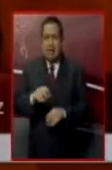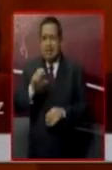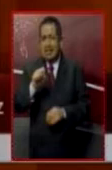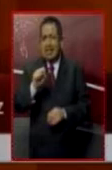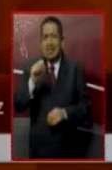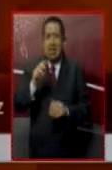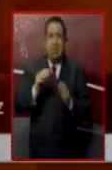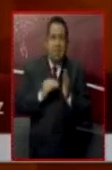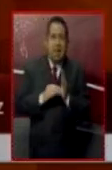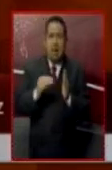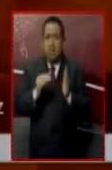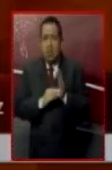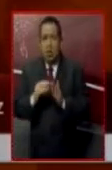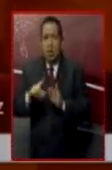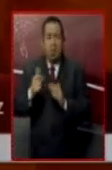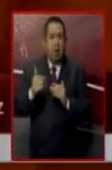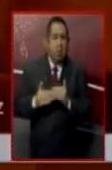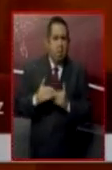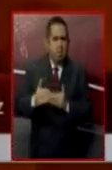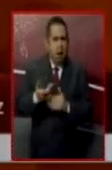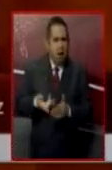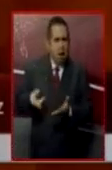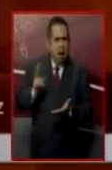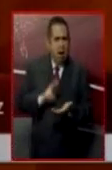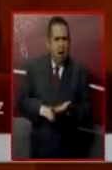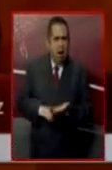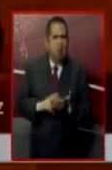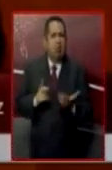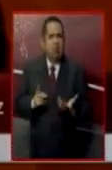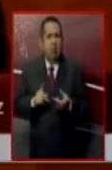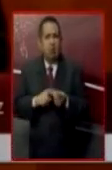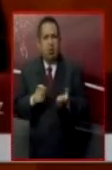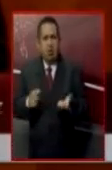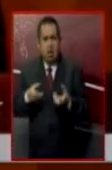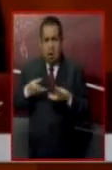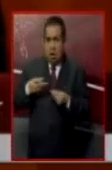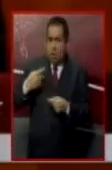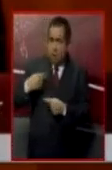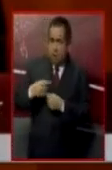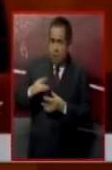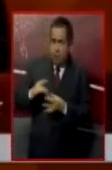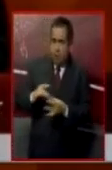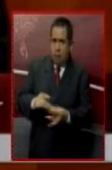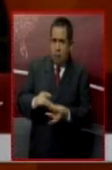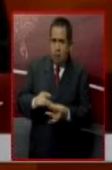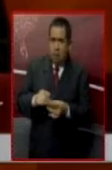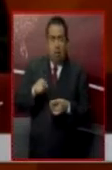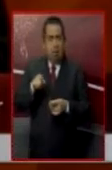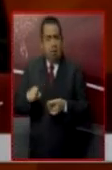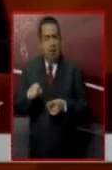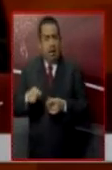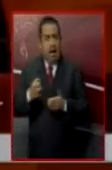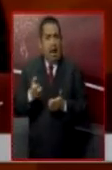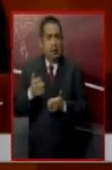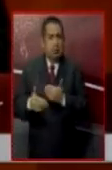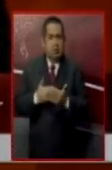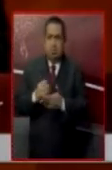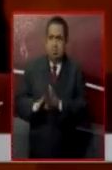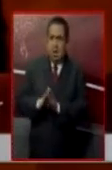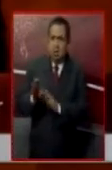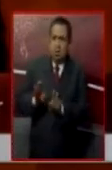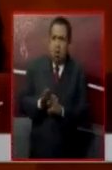de 60,000 millones de pesos en total, donde el gasto corriente es el combustible de ese crecimiento.